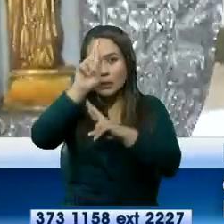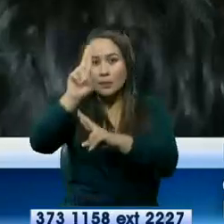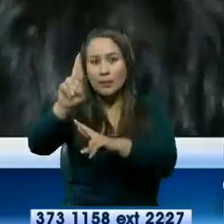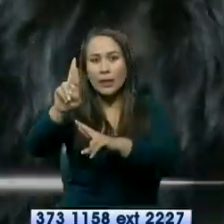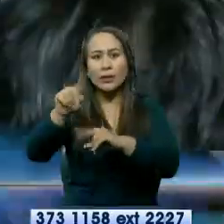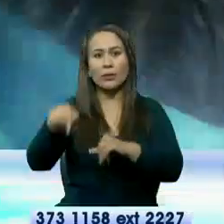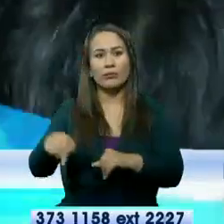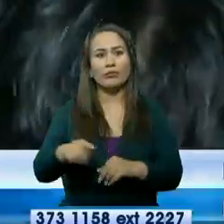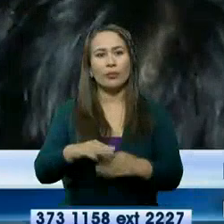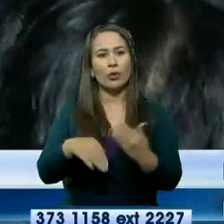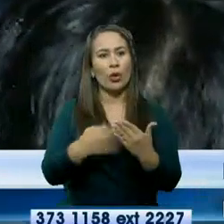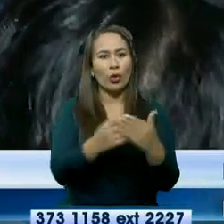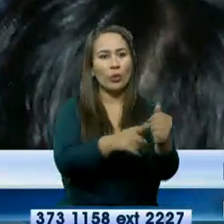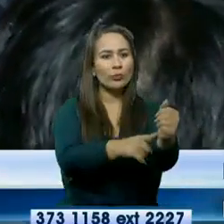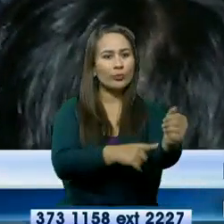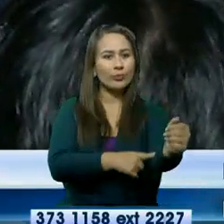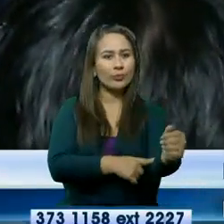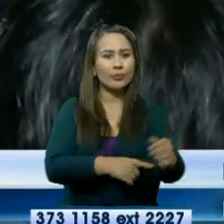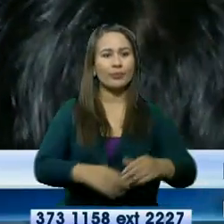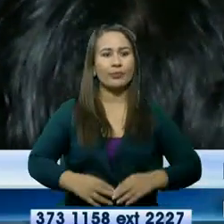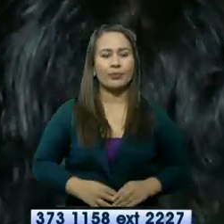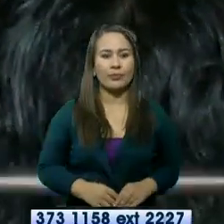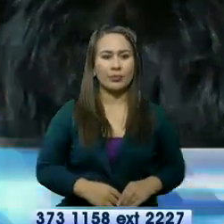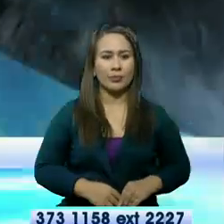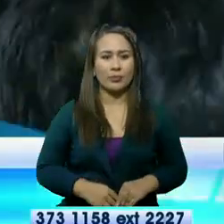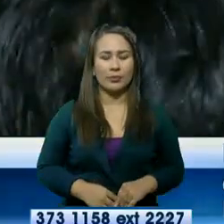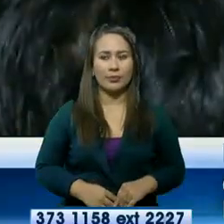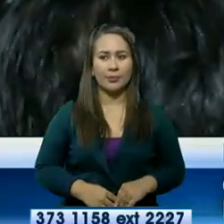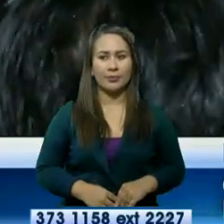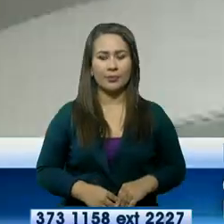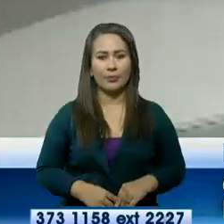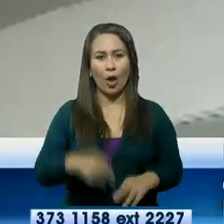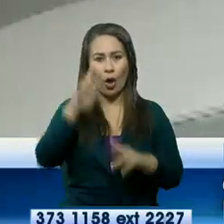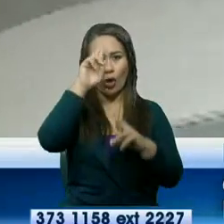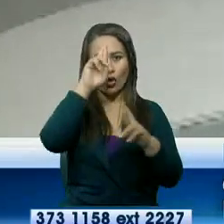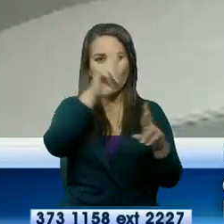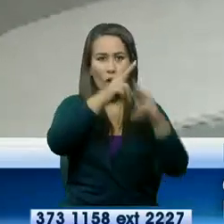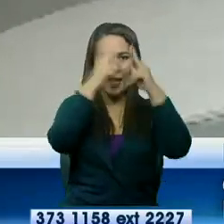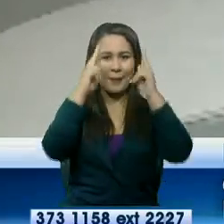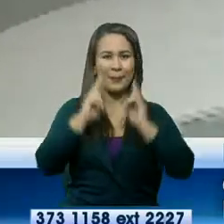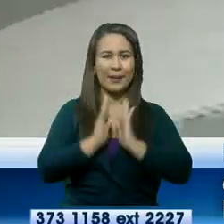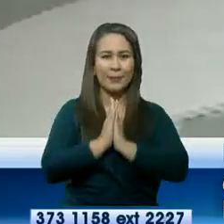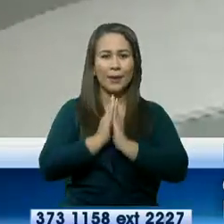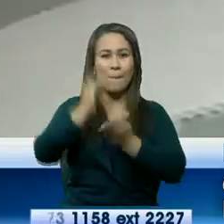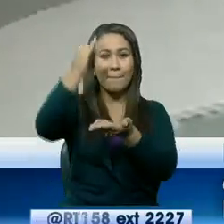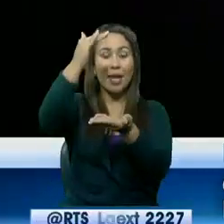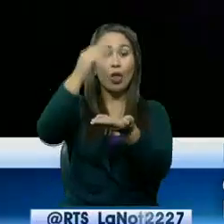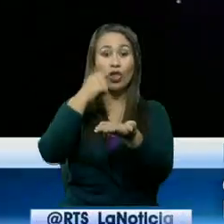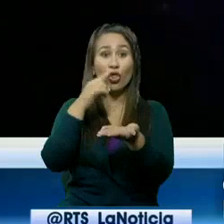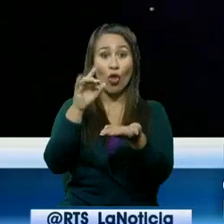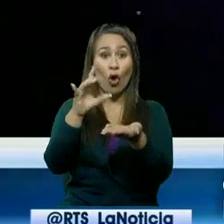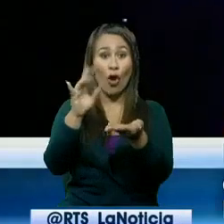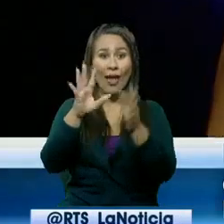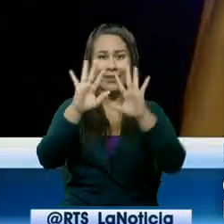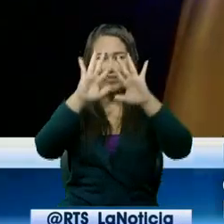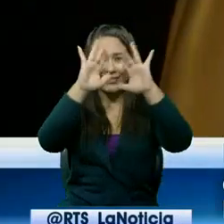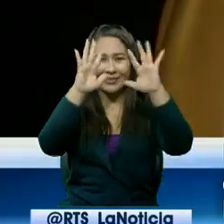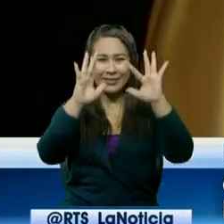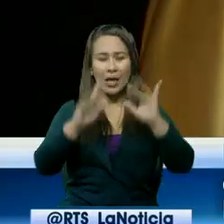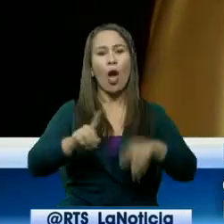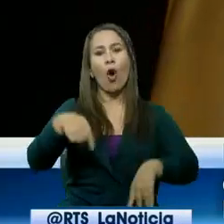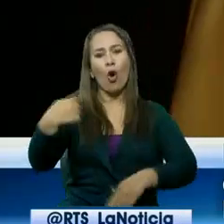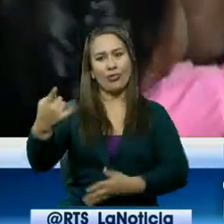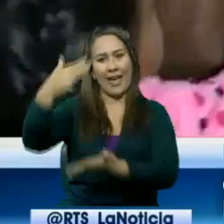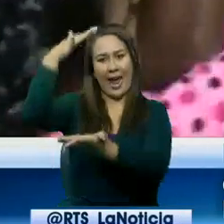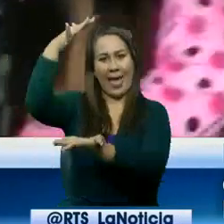tradición. Un pequeño baile en honor a la Virgen. Una imagen pequeña dorada y otra réplica en grande